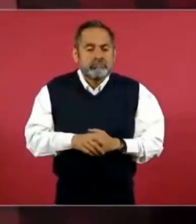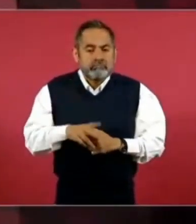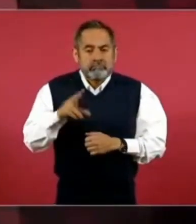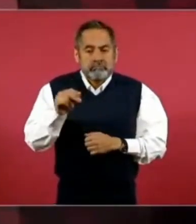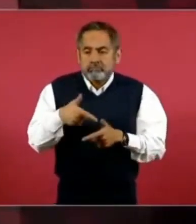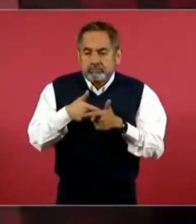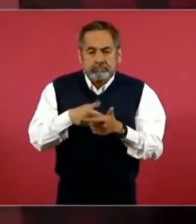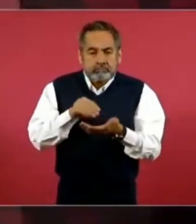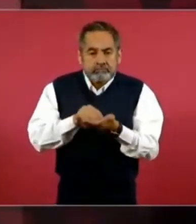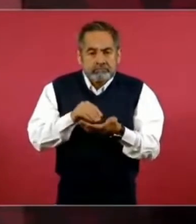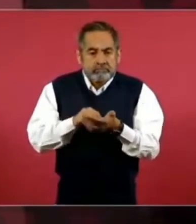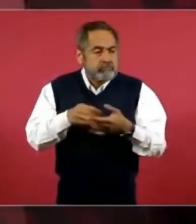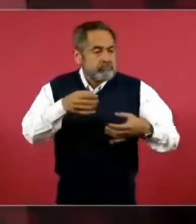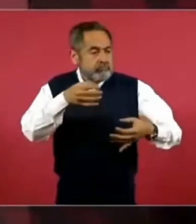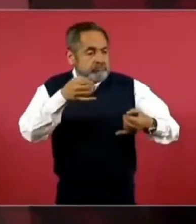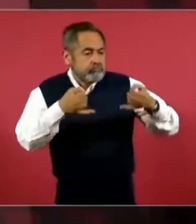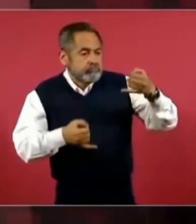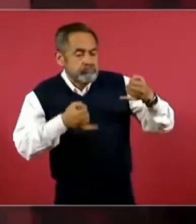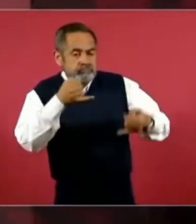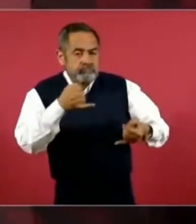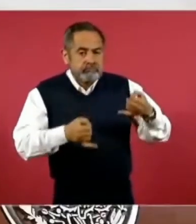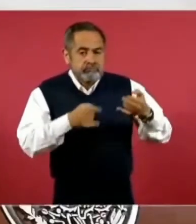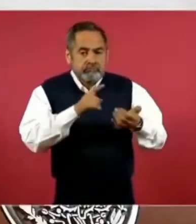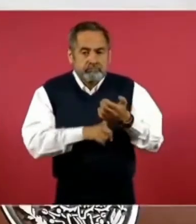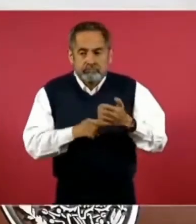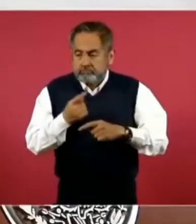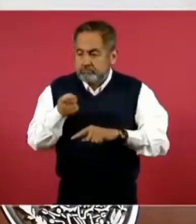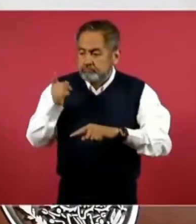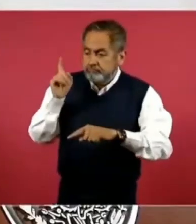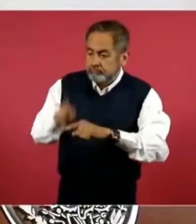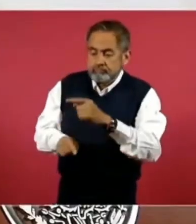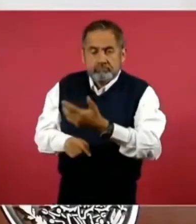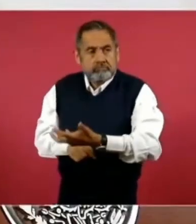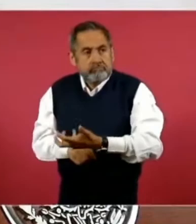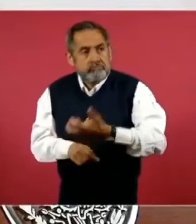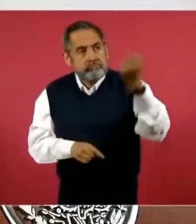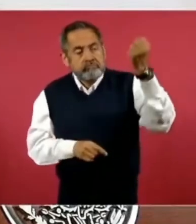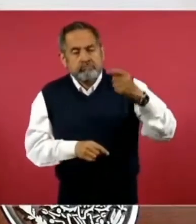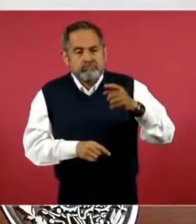continúe con el juicio de extradición,